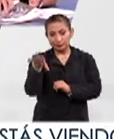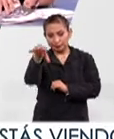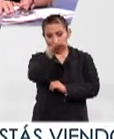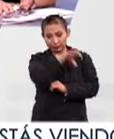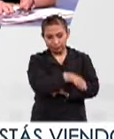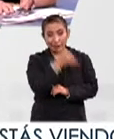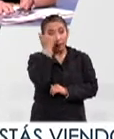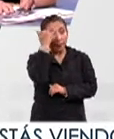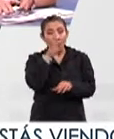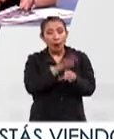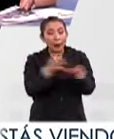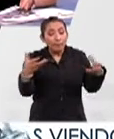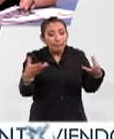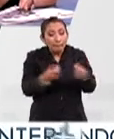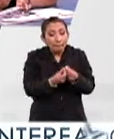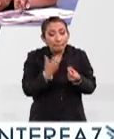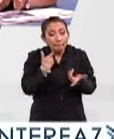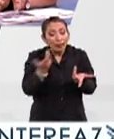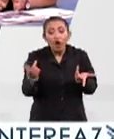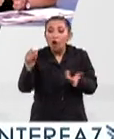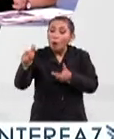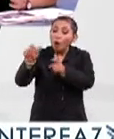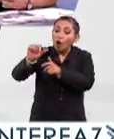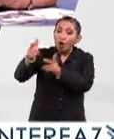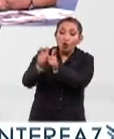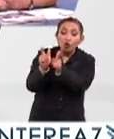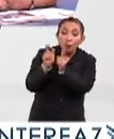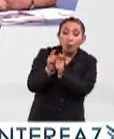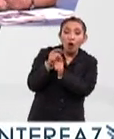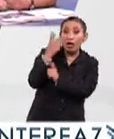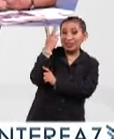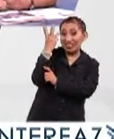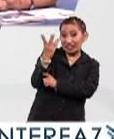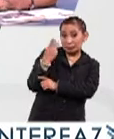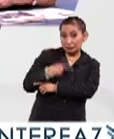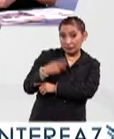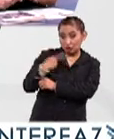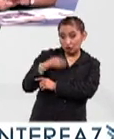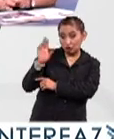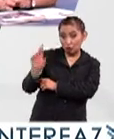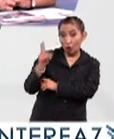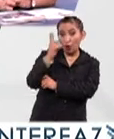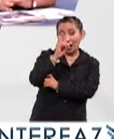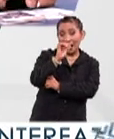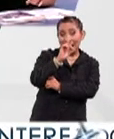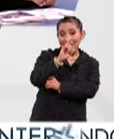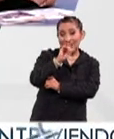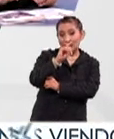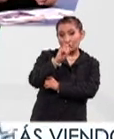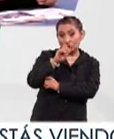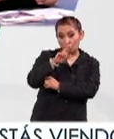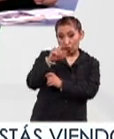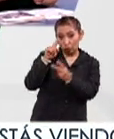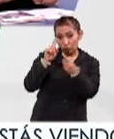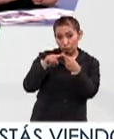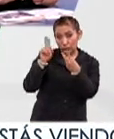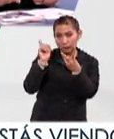Bueno, la idea es contar con un grupo de 3 personas, un editor,